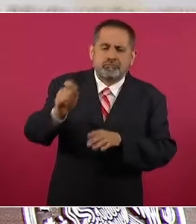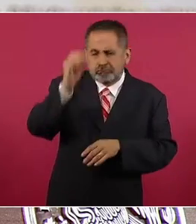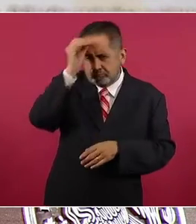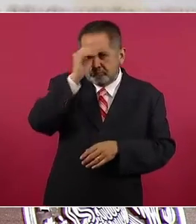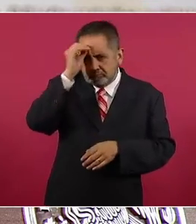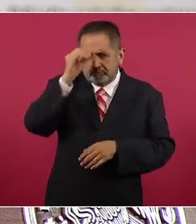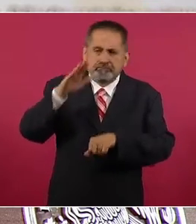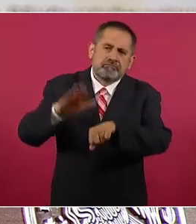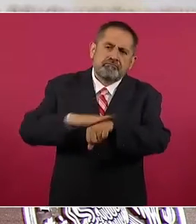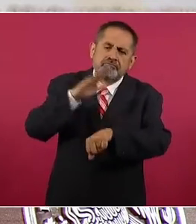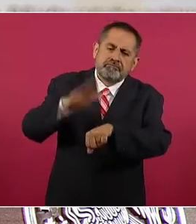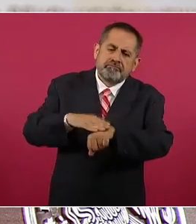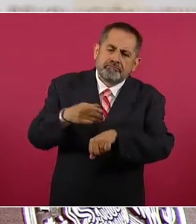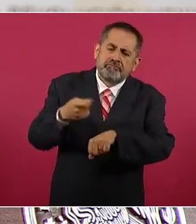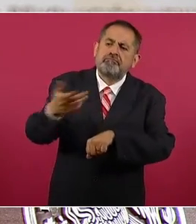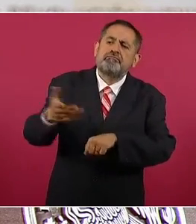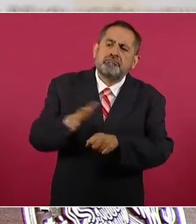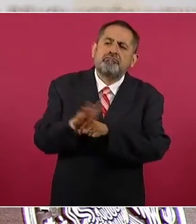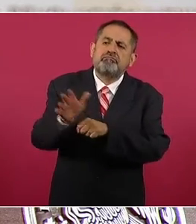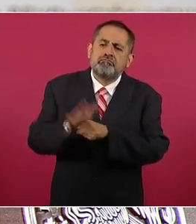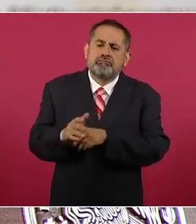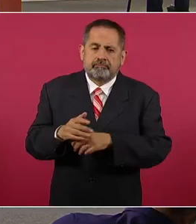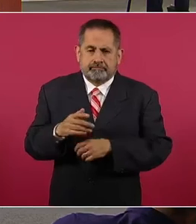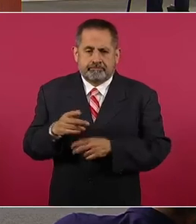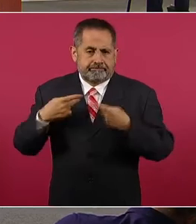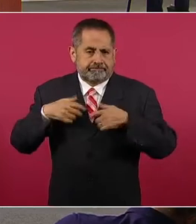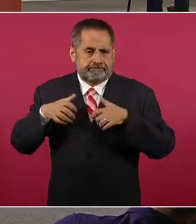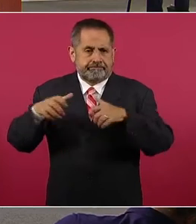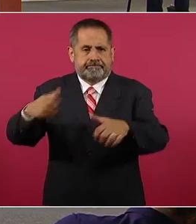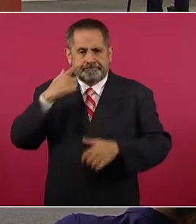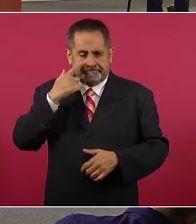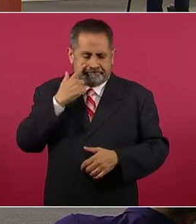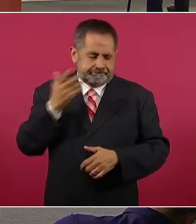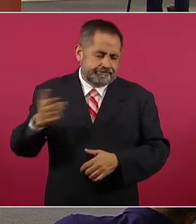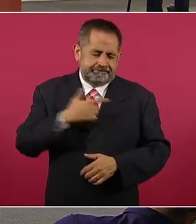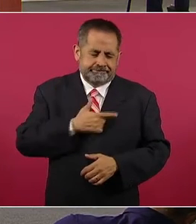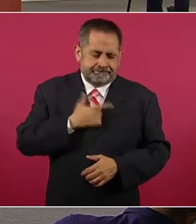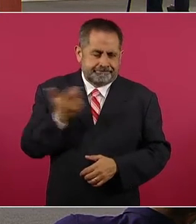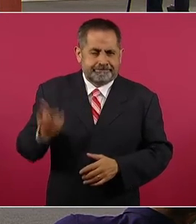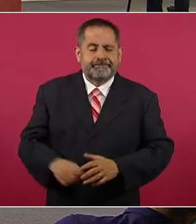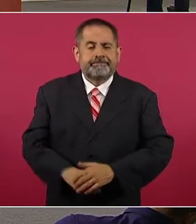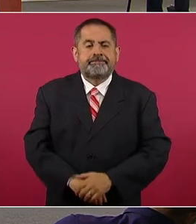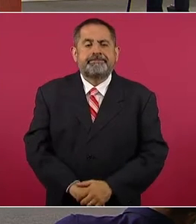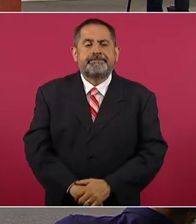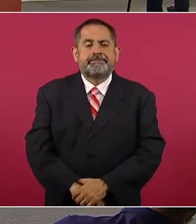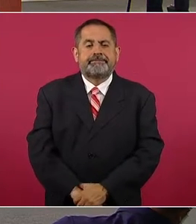cómo nos califican nuestros pueblos a los gobernantes.